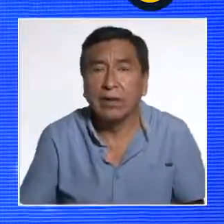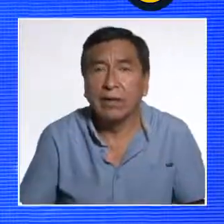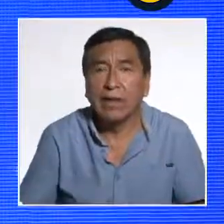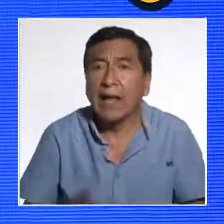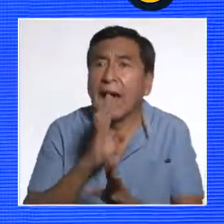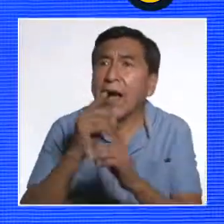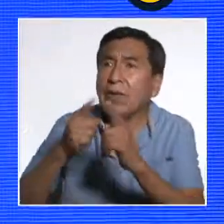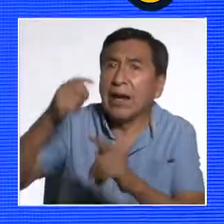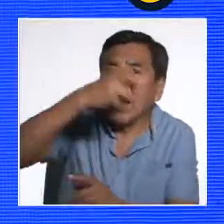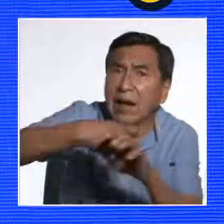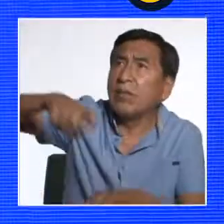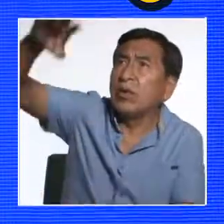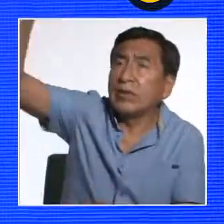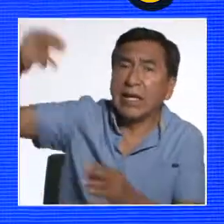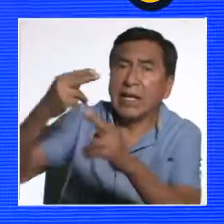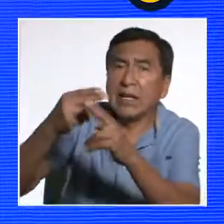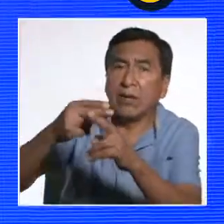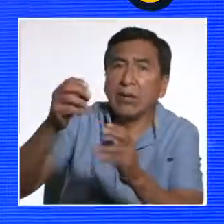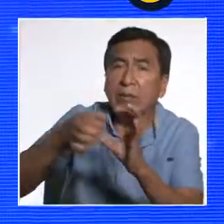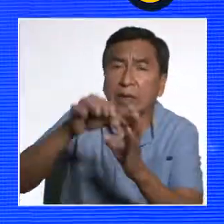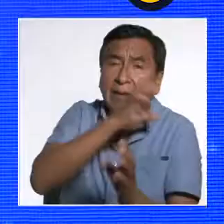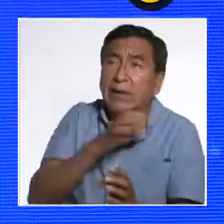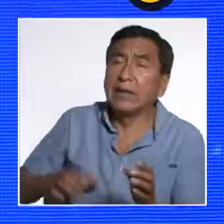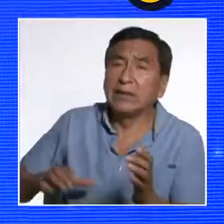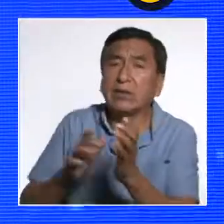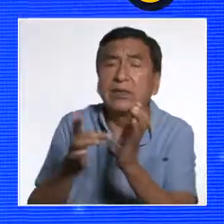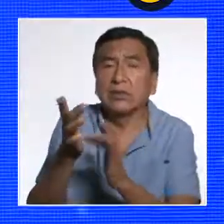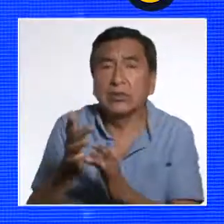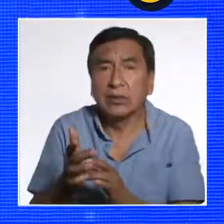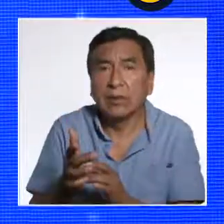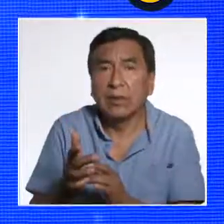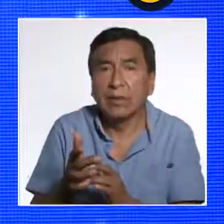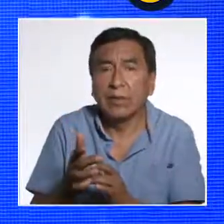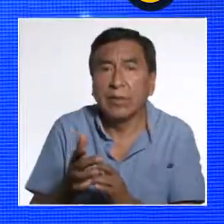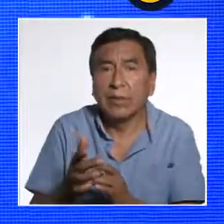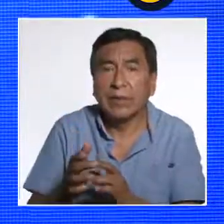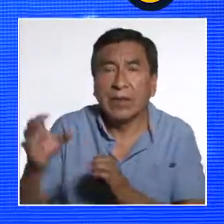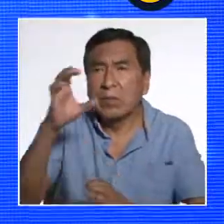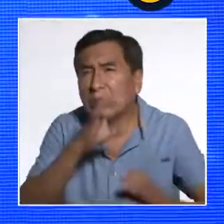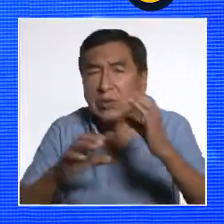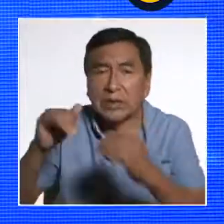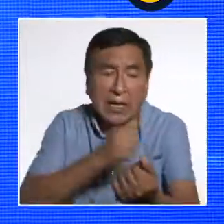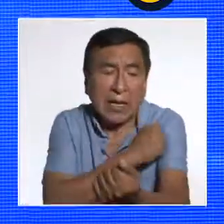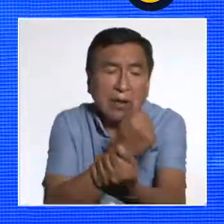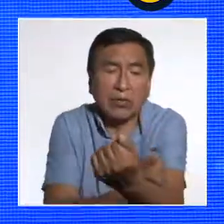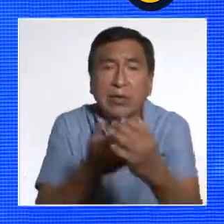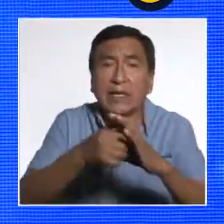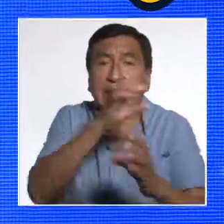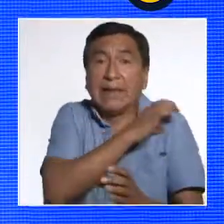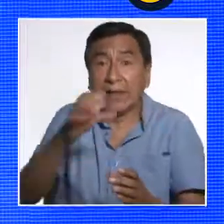Háblele al monte en el nombre de Cristo Jesús. Busque la autoridad de Cristo para su